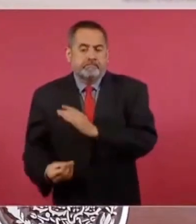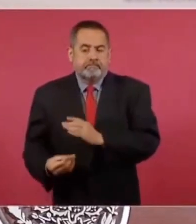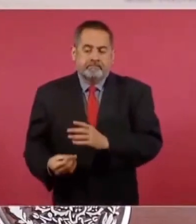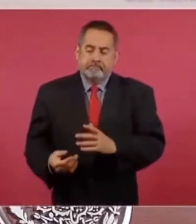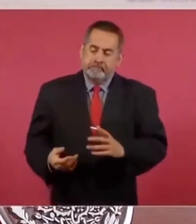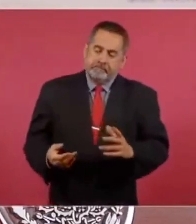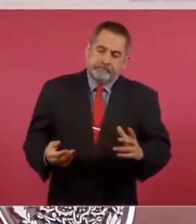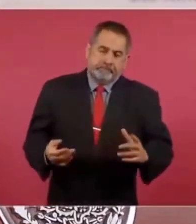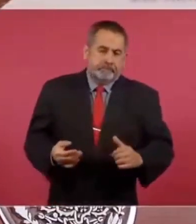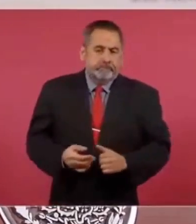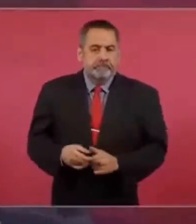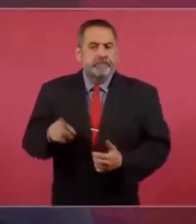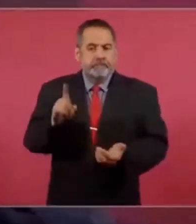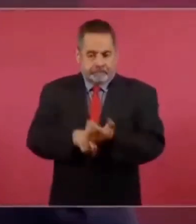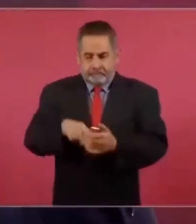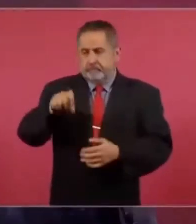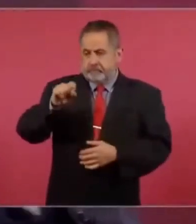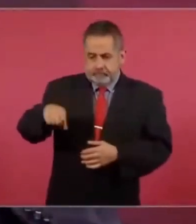al interior